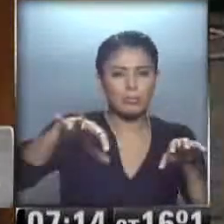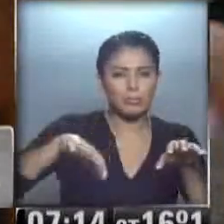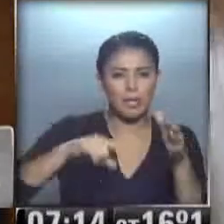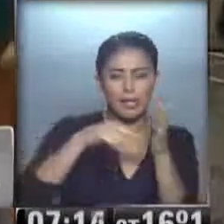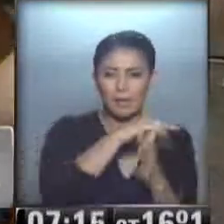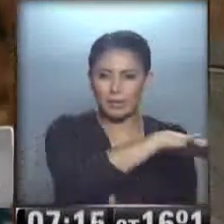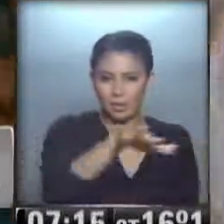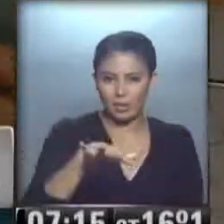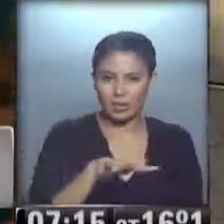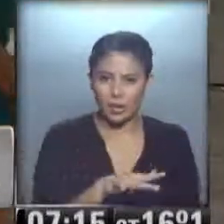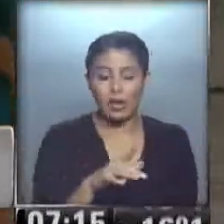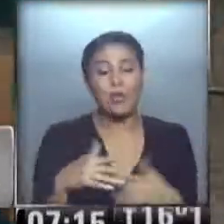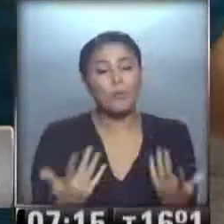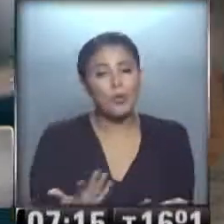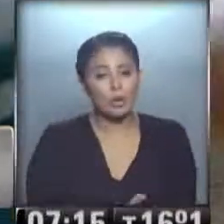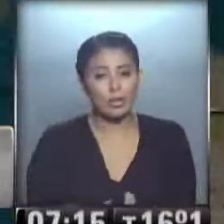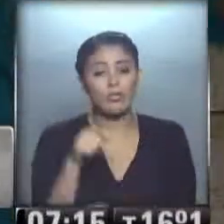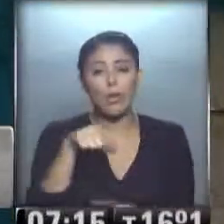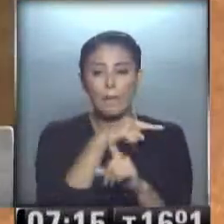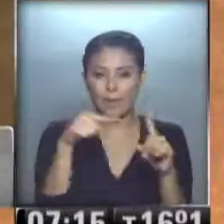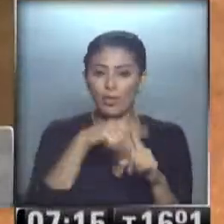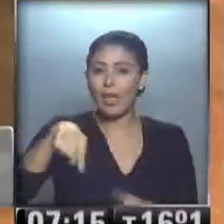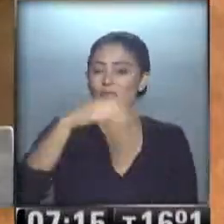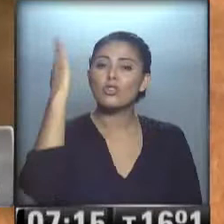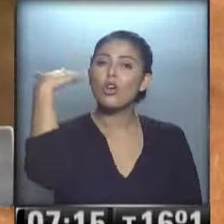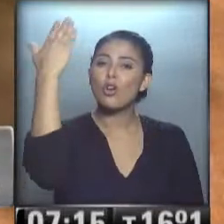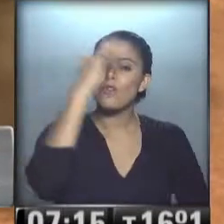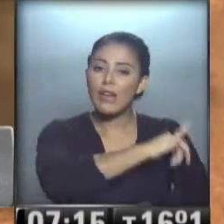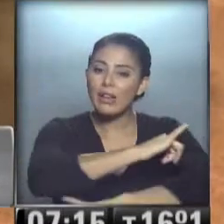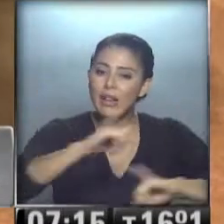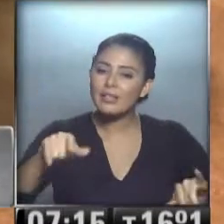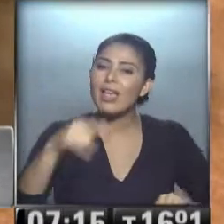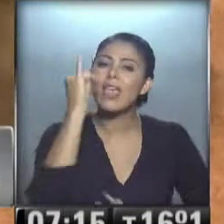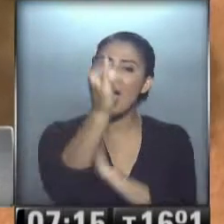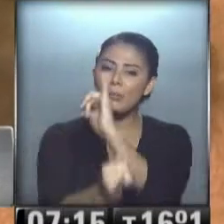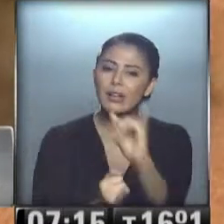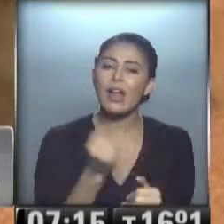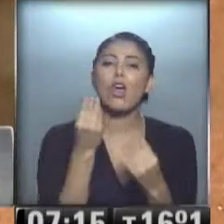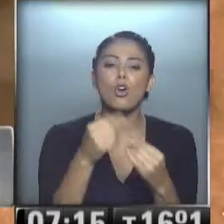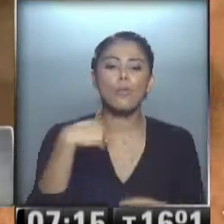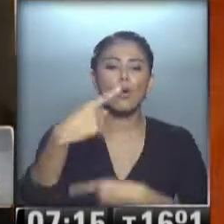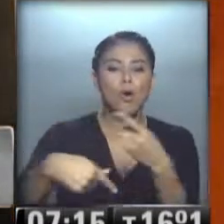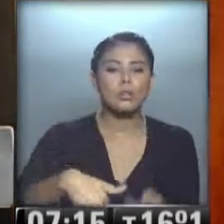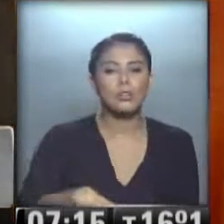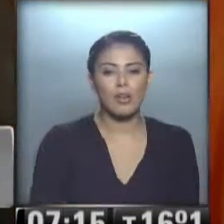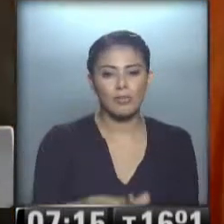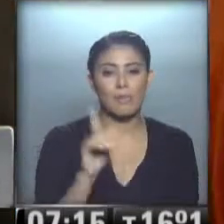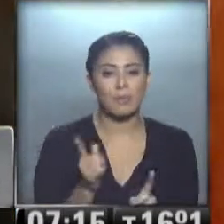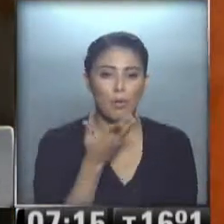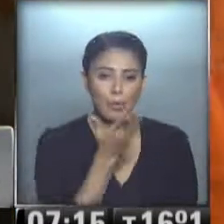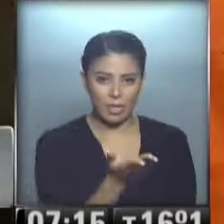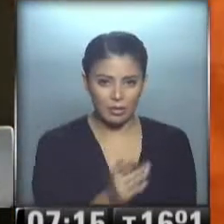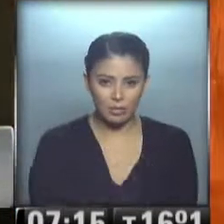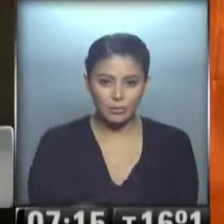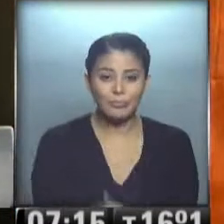ciudad de Buenos Aires, y por ello este mediodía darán una conferencia de prensa para explicar cómo continúa este reclamo. Lo